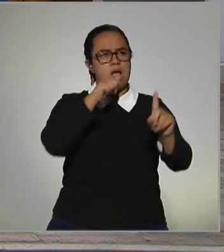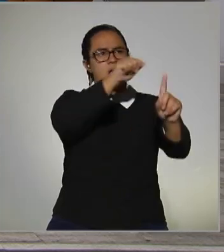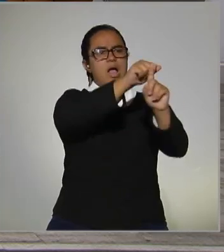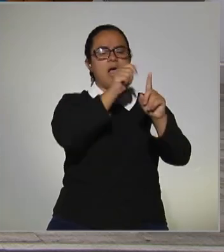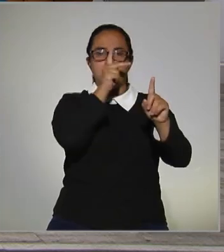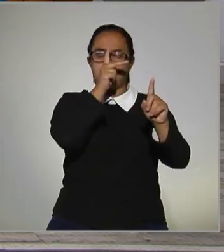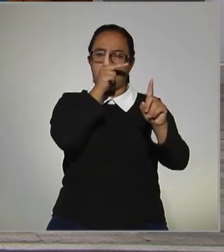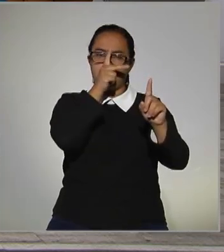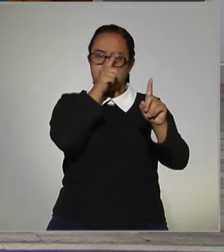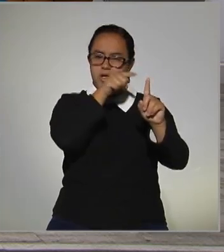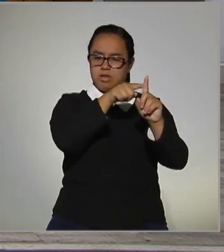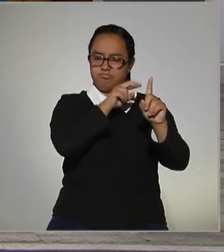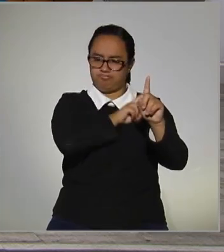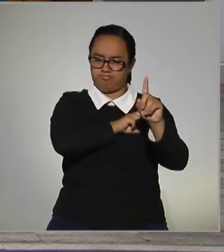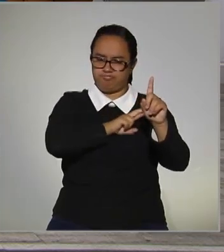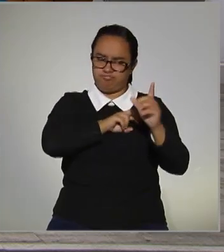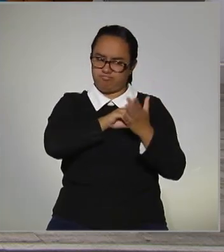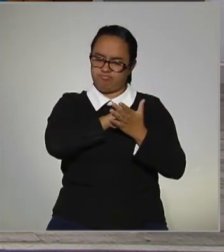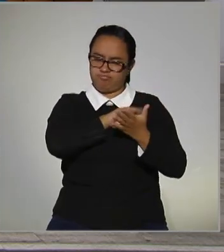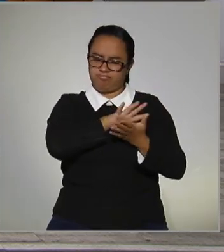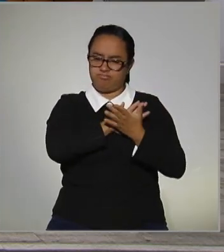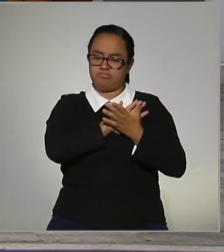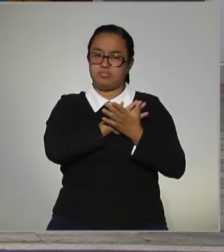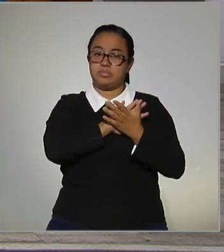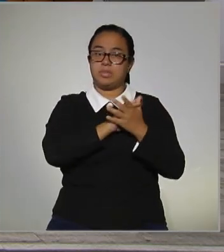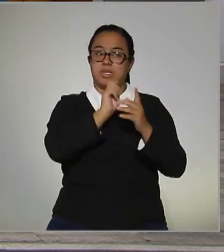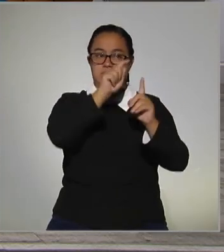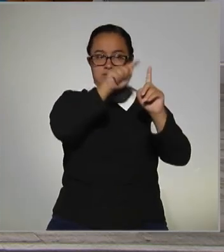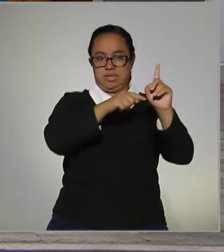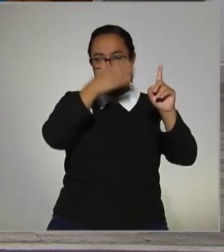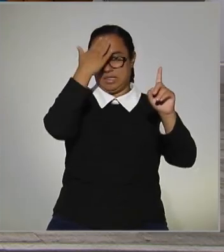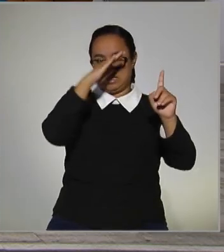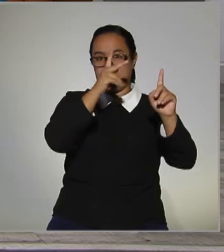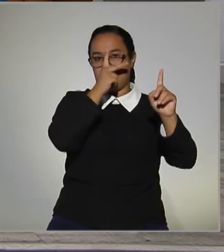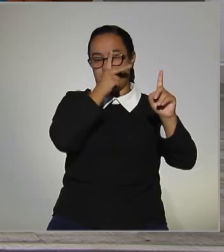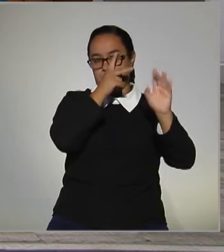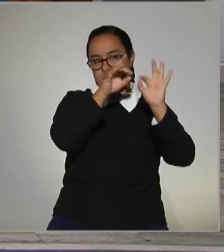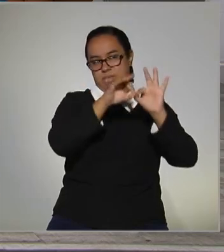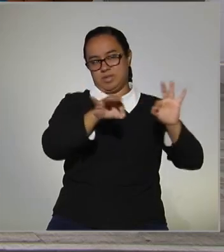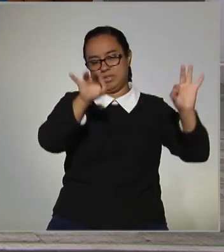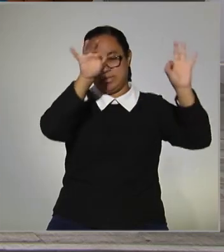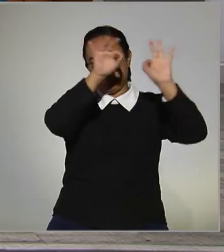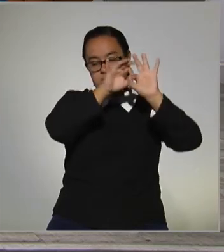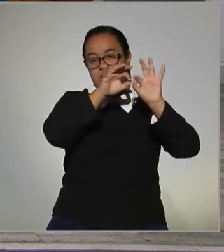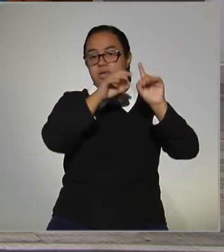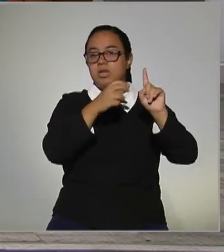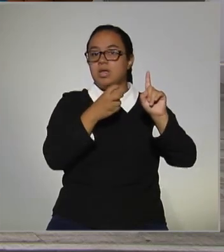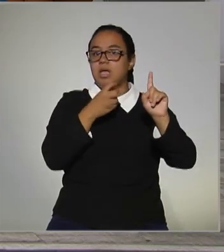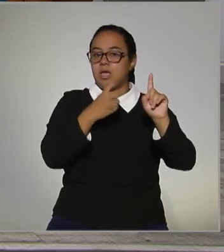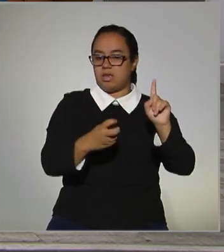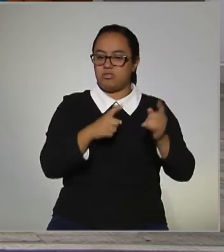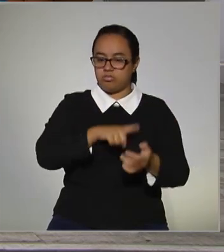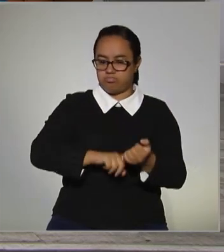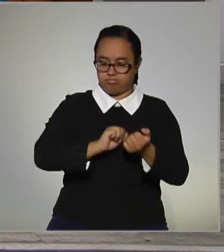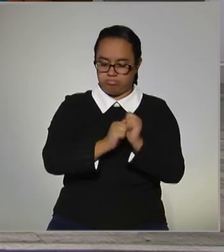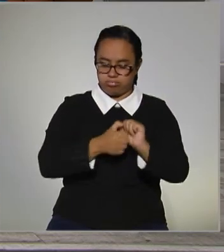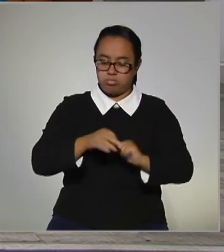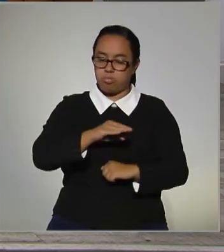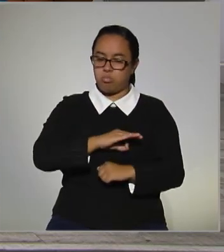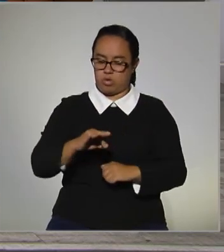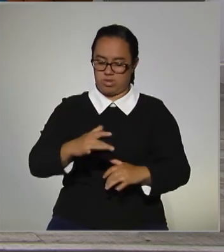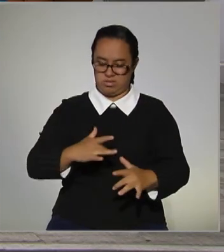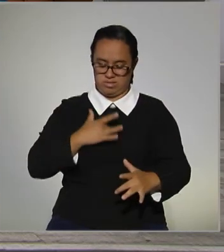mi padre. Nos decías, es una figura importante para nosotros, donde se puede gestar y donde podemos empezar